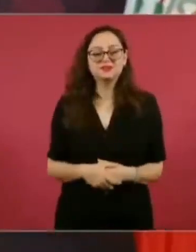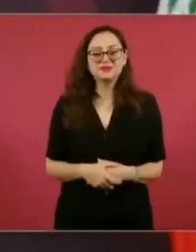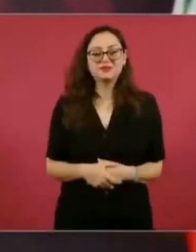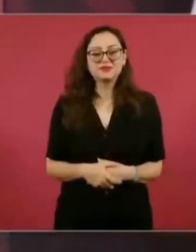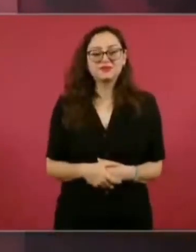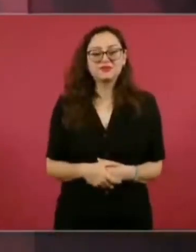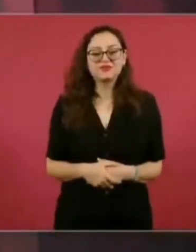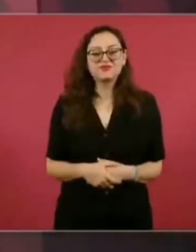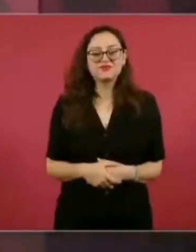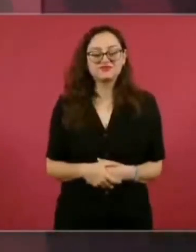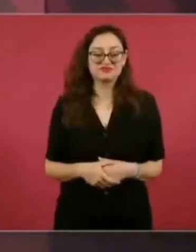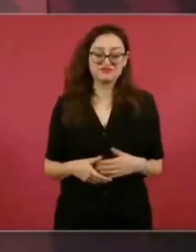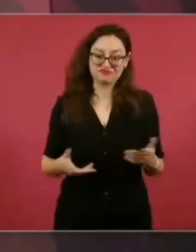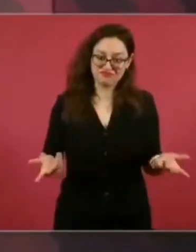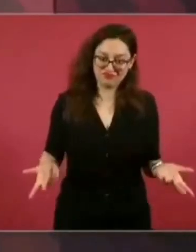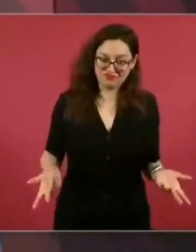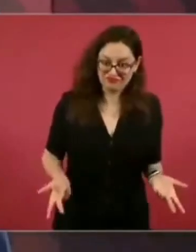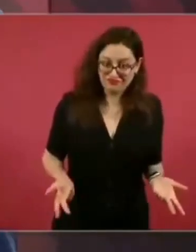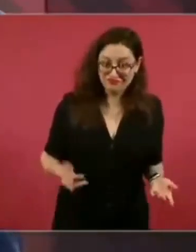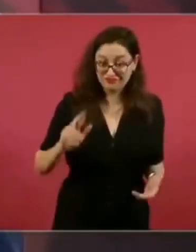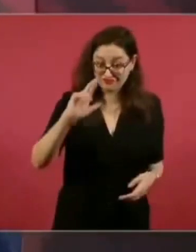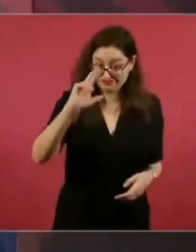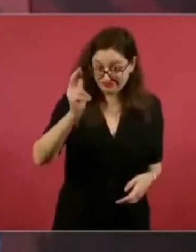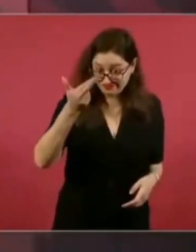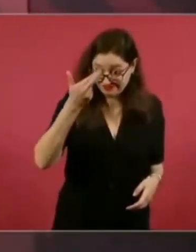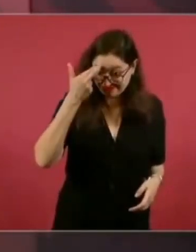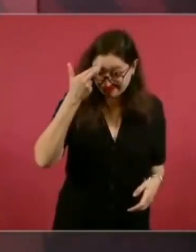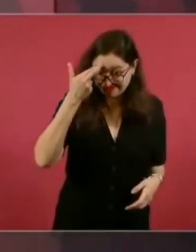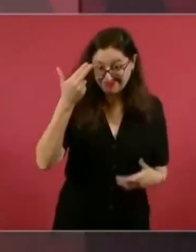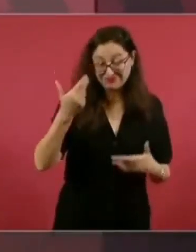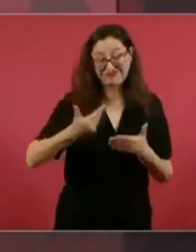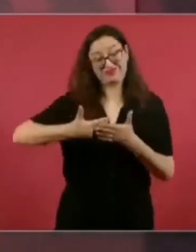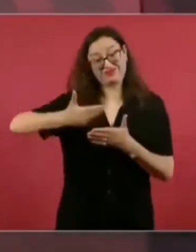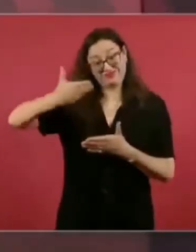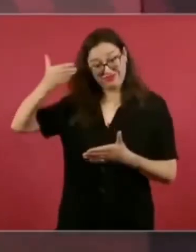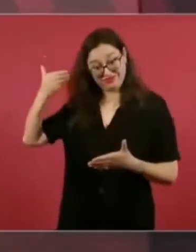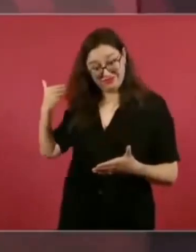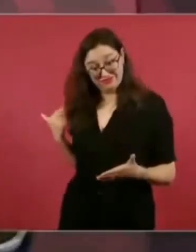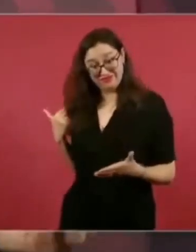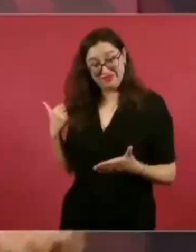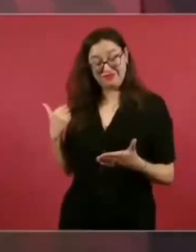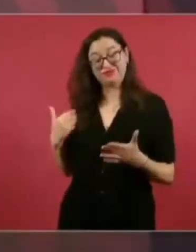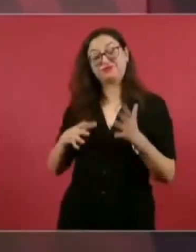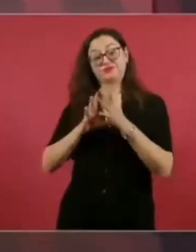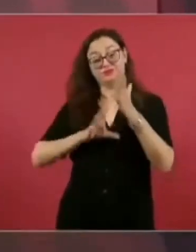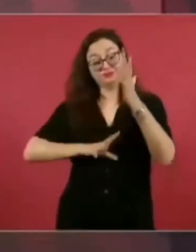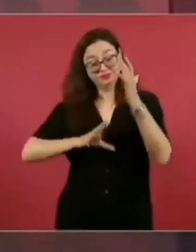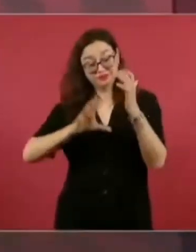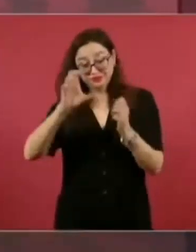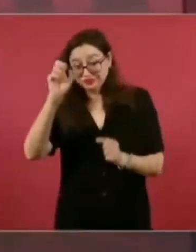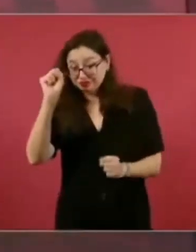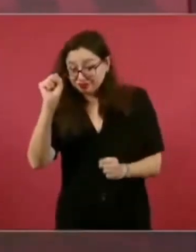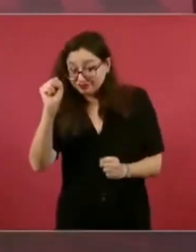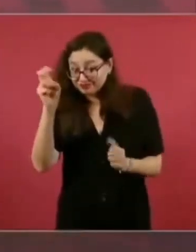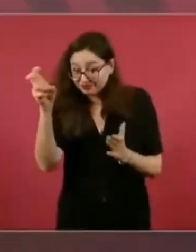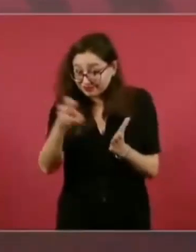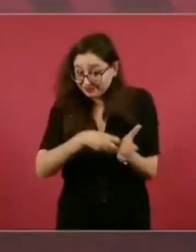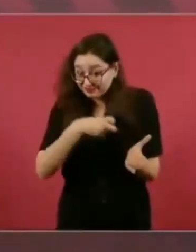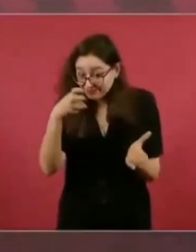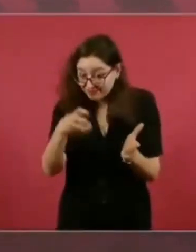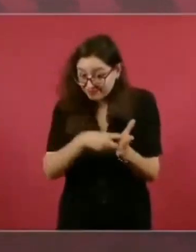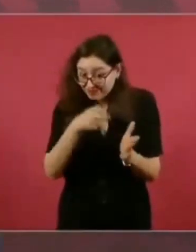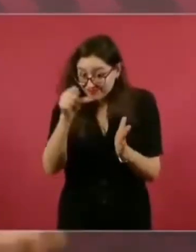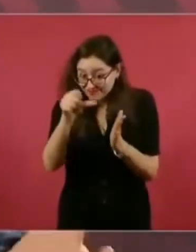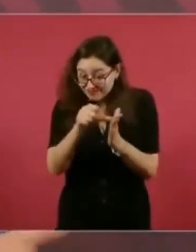Esto empieza con la reforma al artículo 3 de la Constitución. Nada más que ahí sí, no, los periódicos no decían